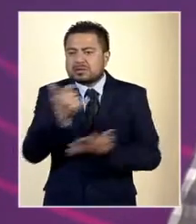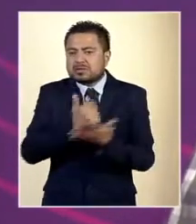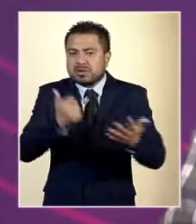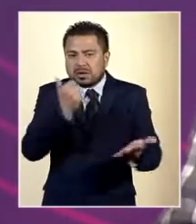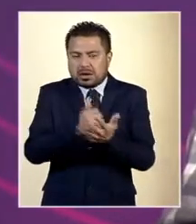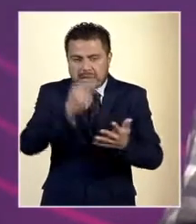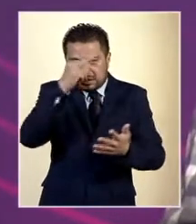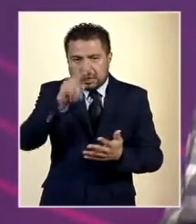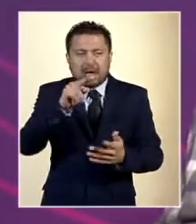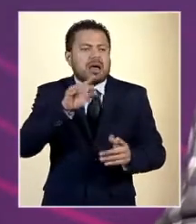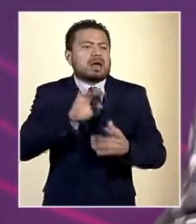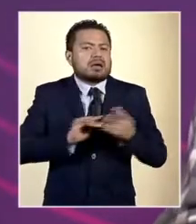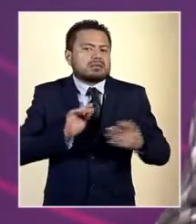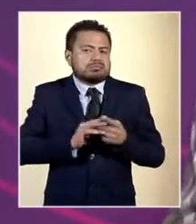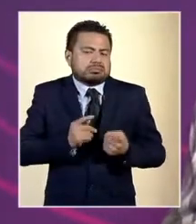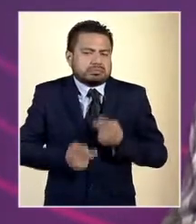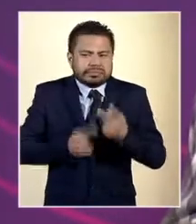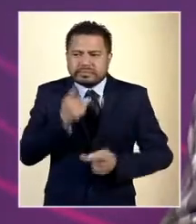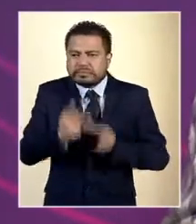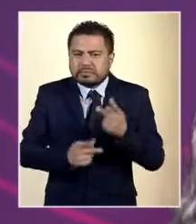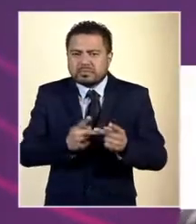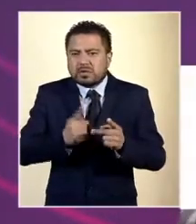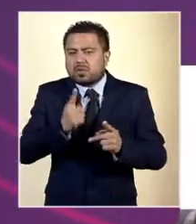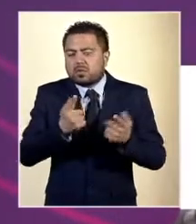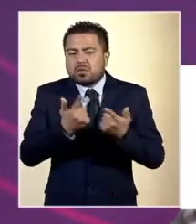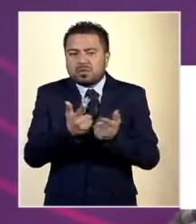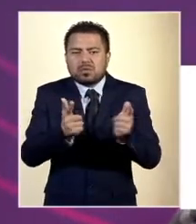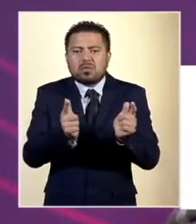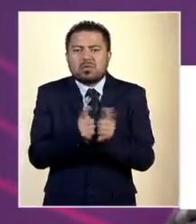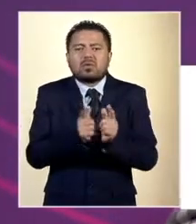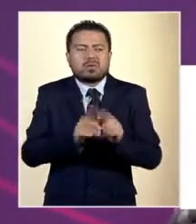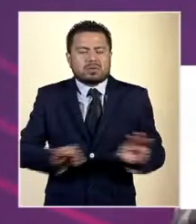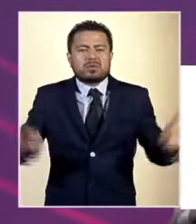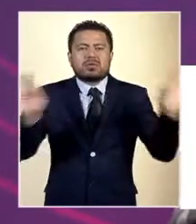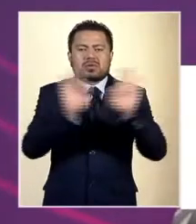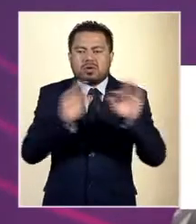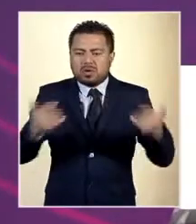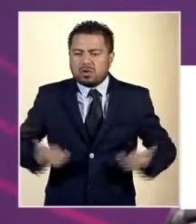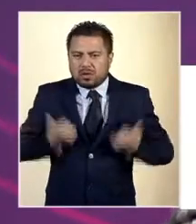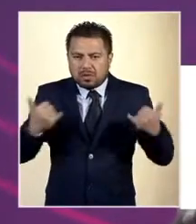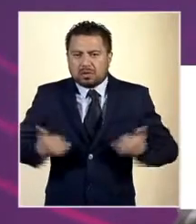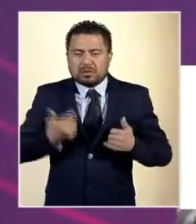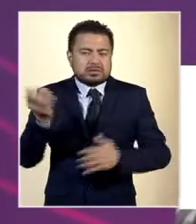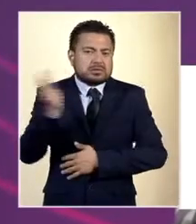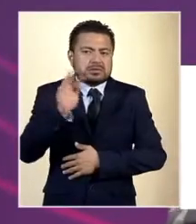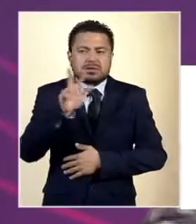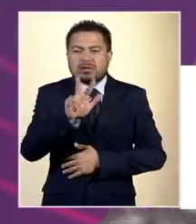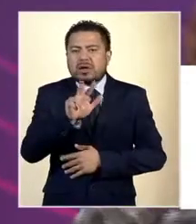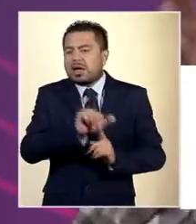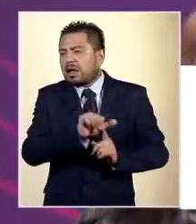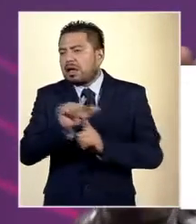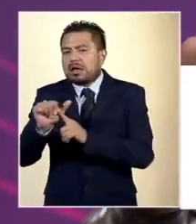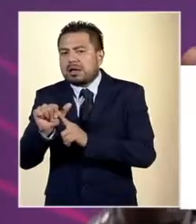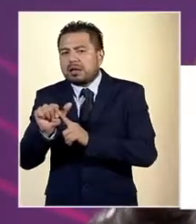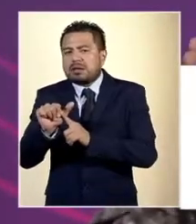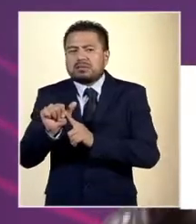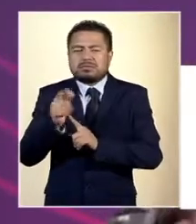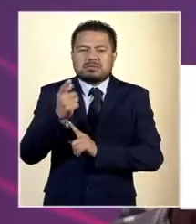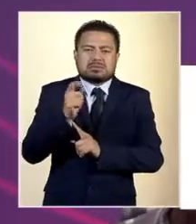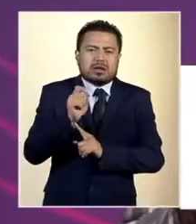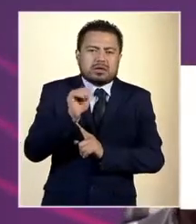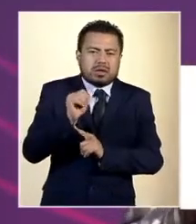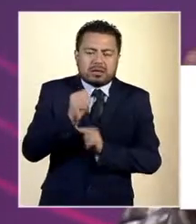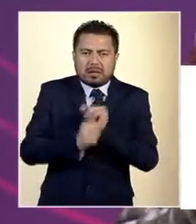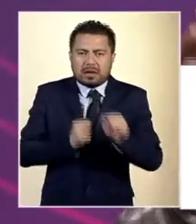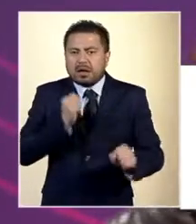de México estamos hablando de un grupo principalmente de jóvenes, quizá de 18 a